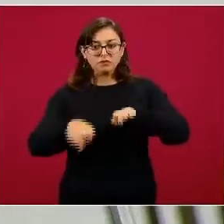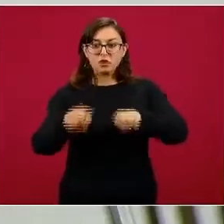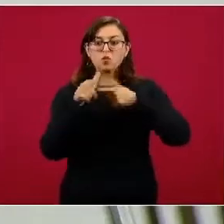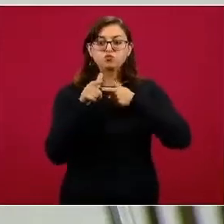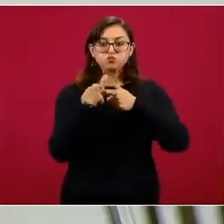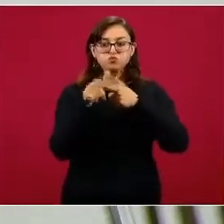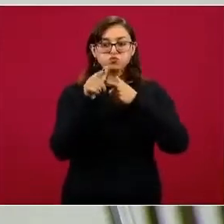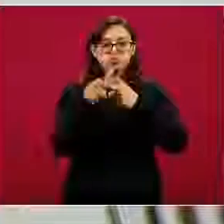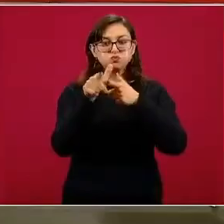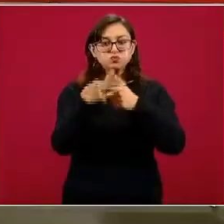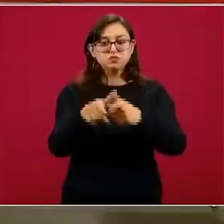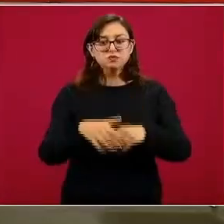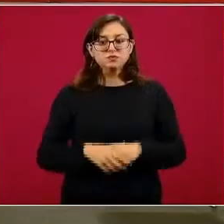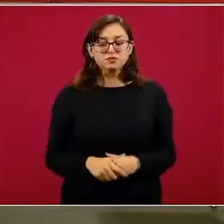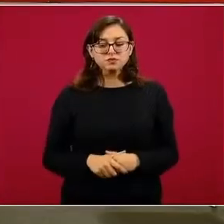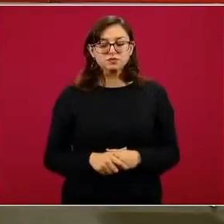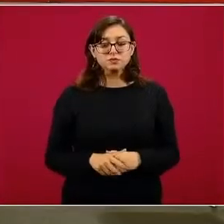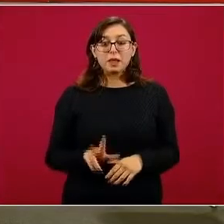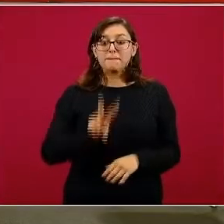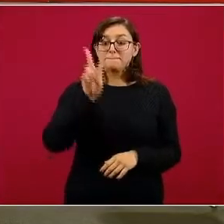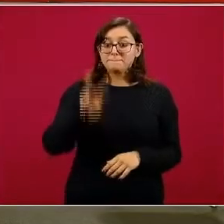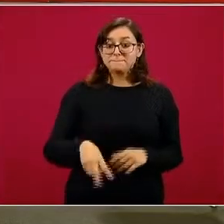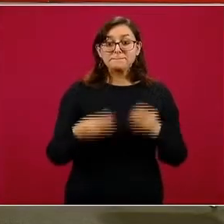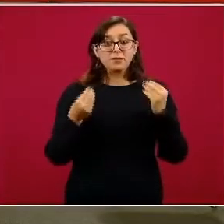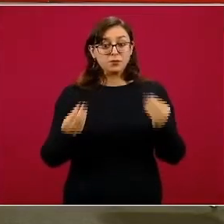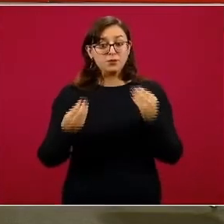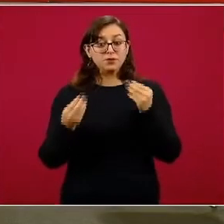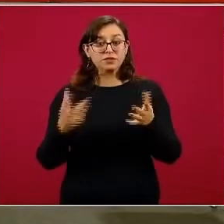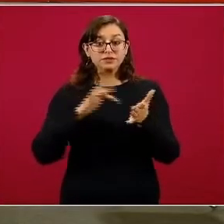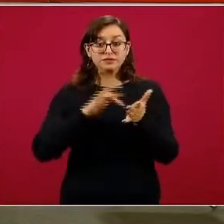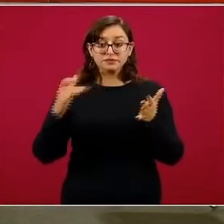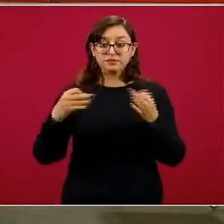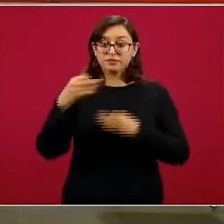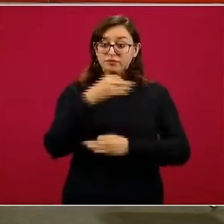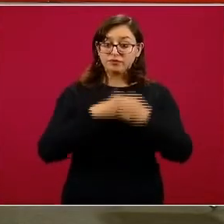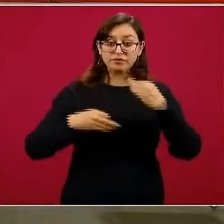paralizado. Agradecemos también a los trabajadores